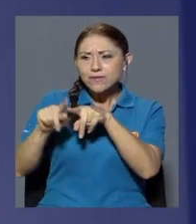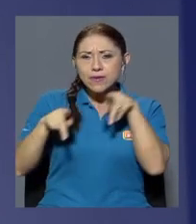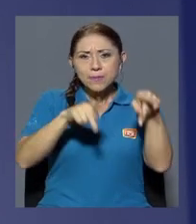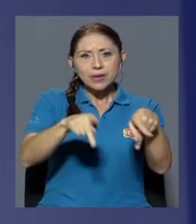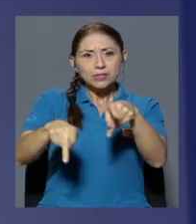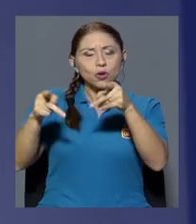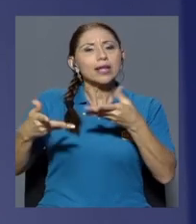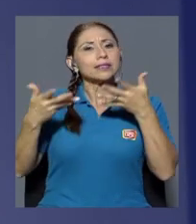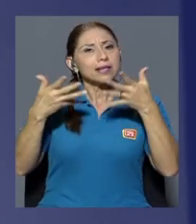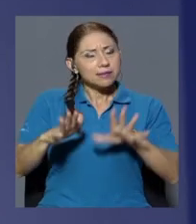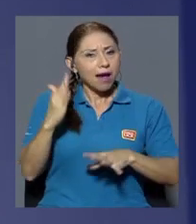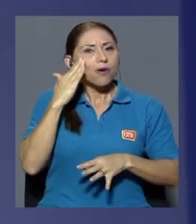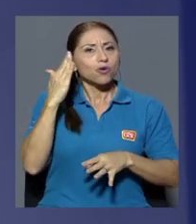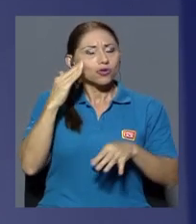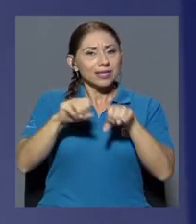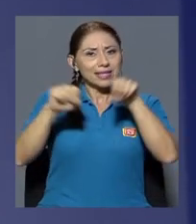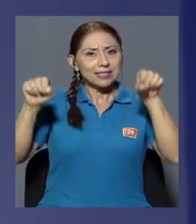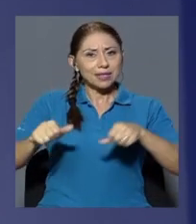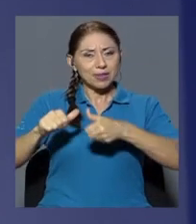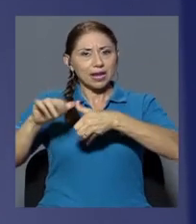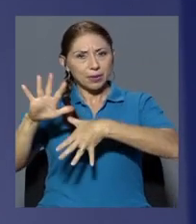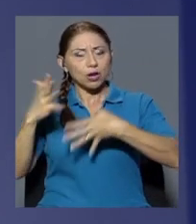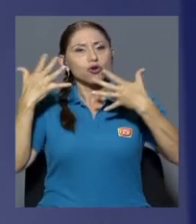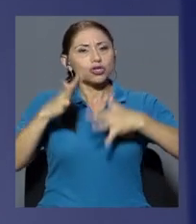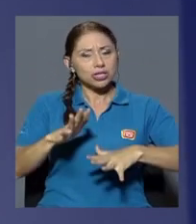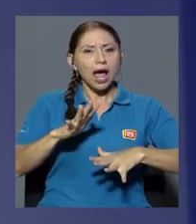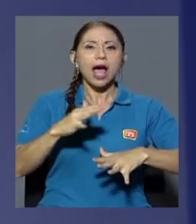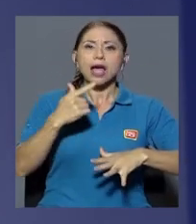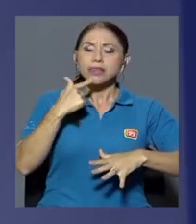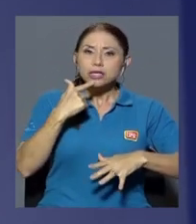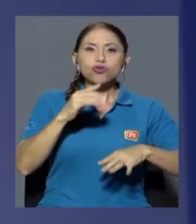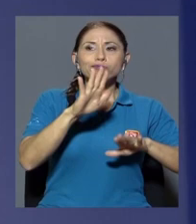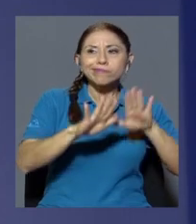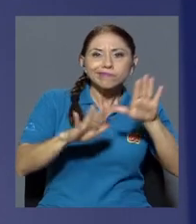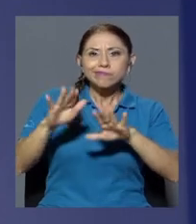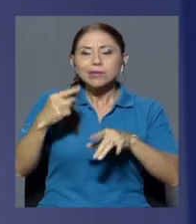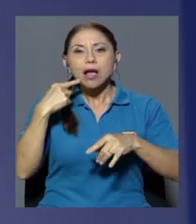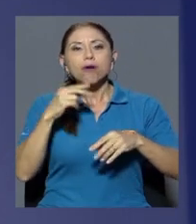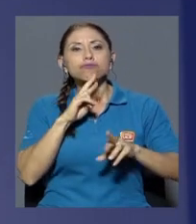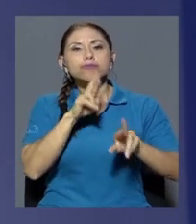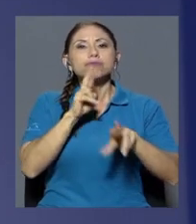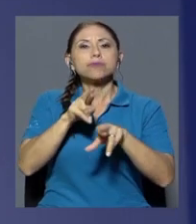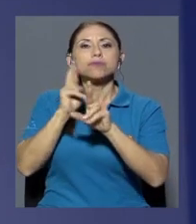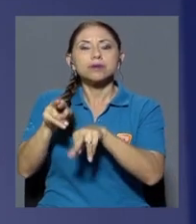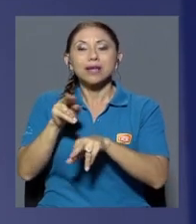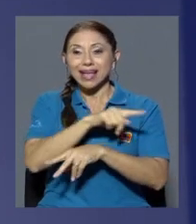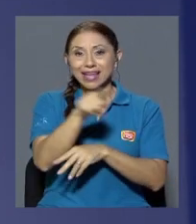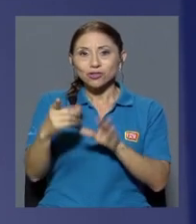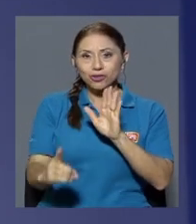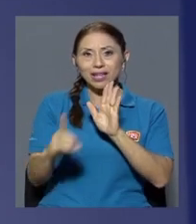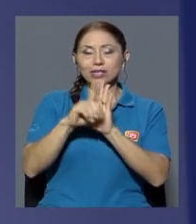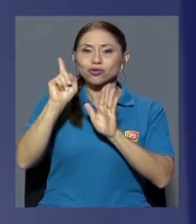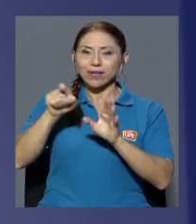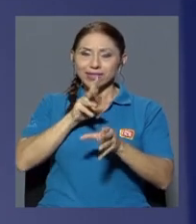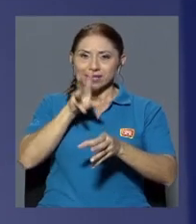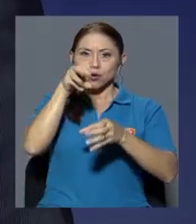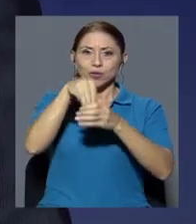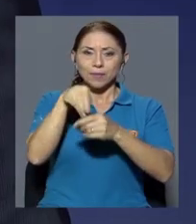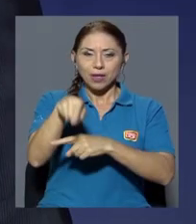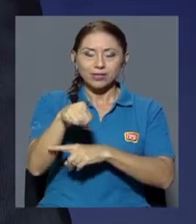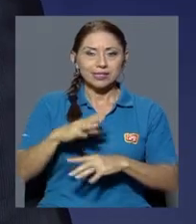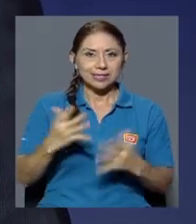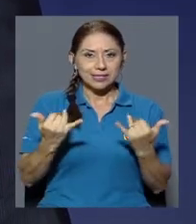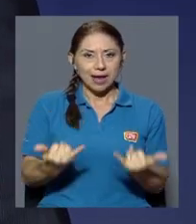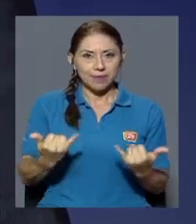se han pronunciado y conocedores del sistema interamericano han levantado la mano diciendo de que en todo caso esos derechos tienen que ser contemplados desde ella